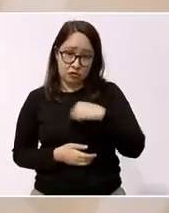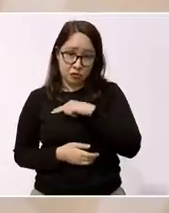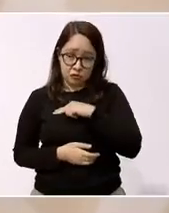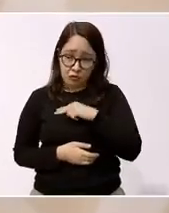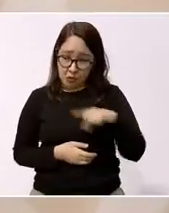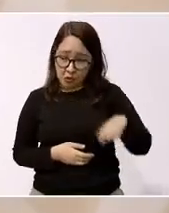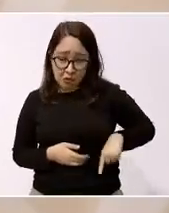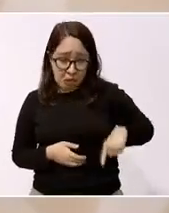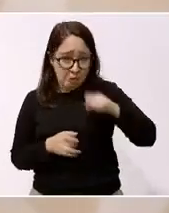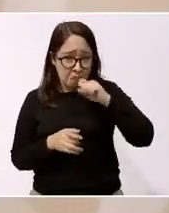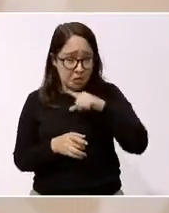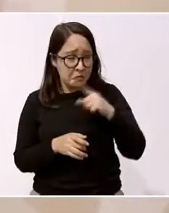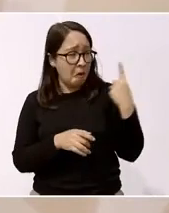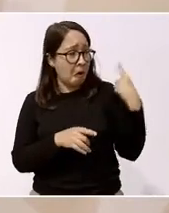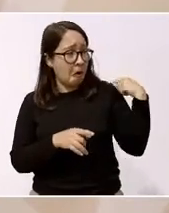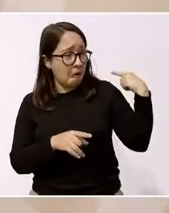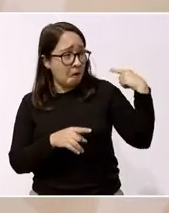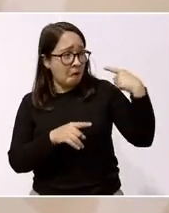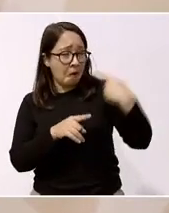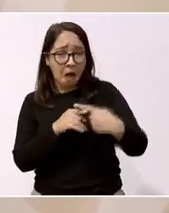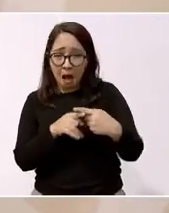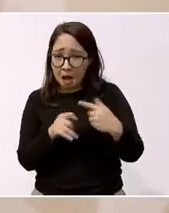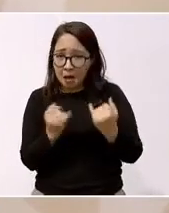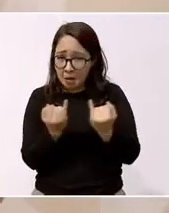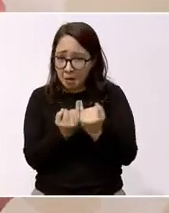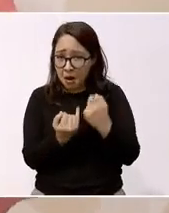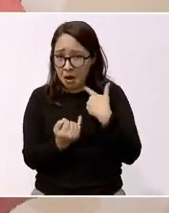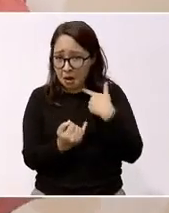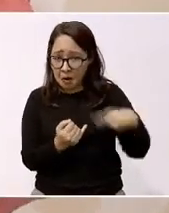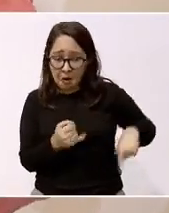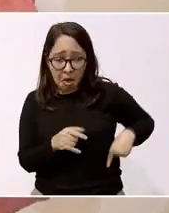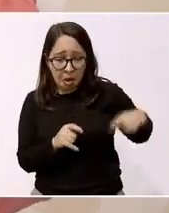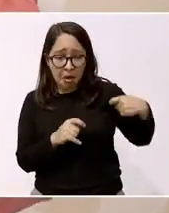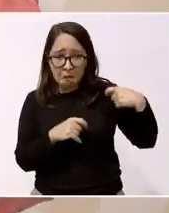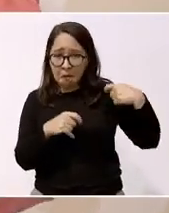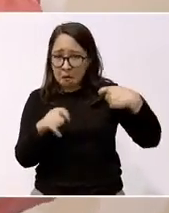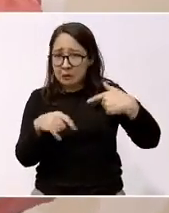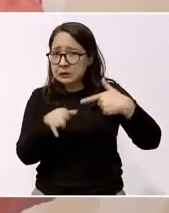política, era como seguir vendiendo naranja